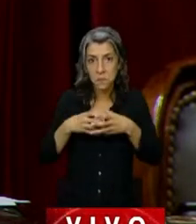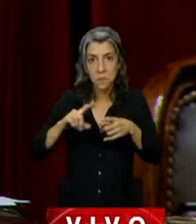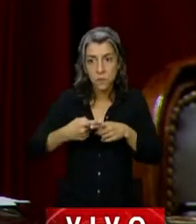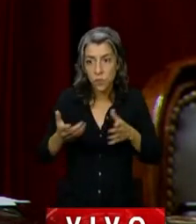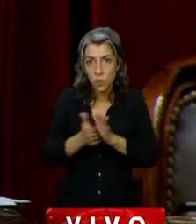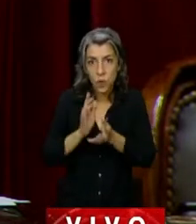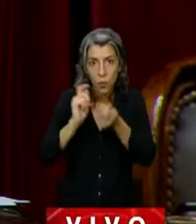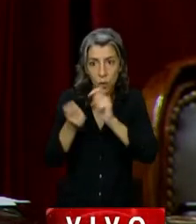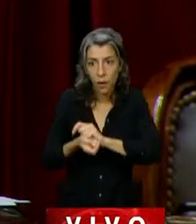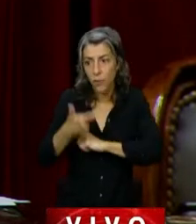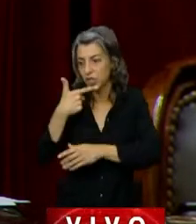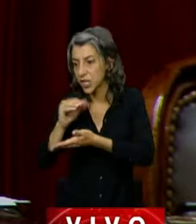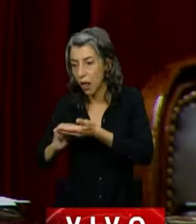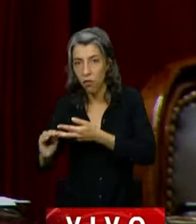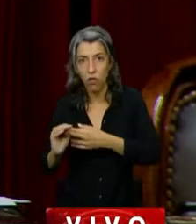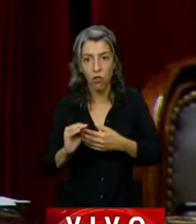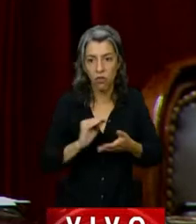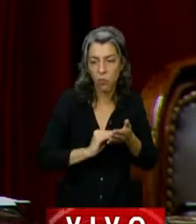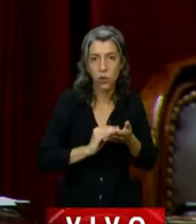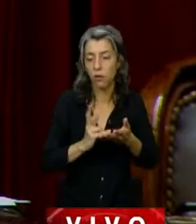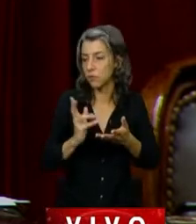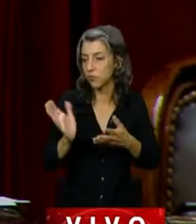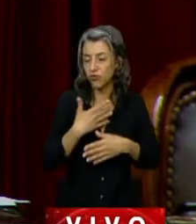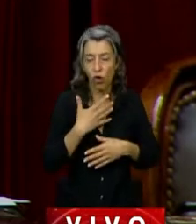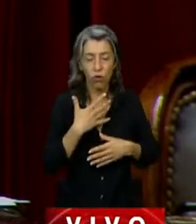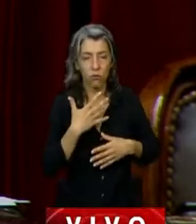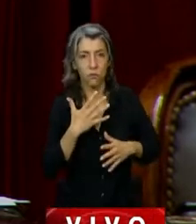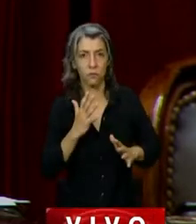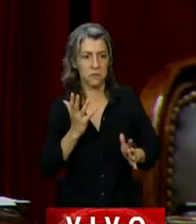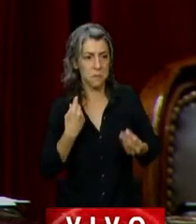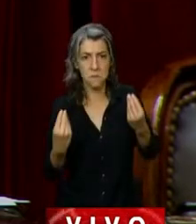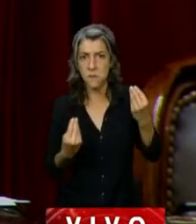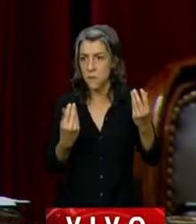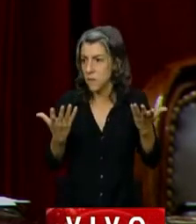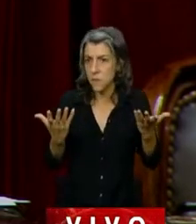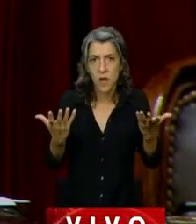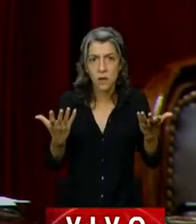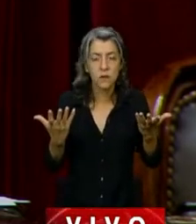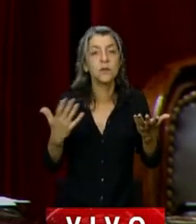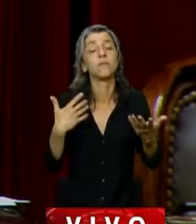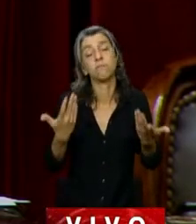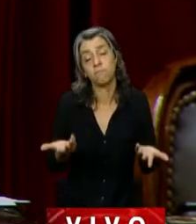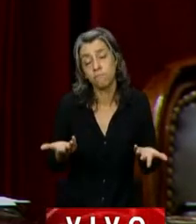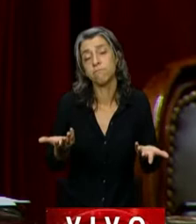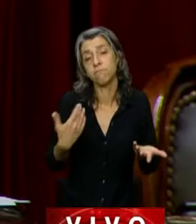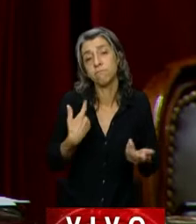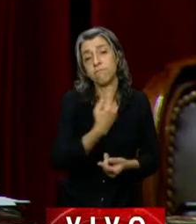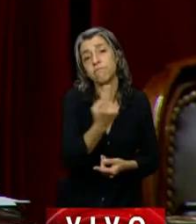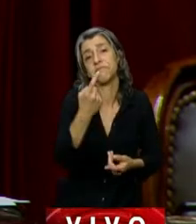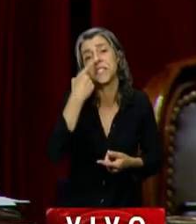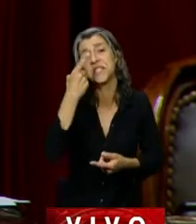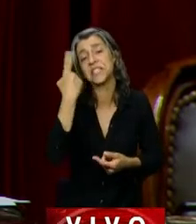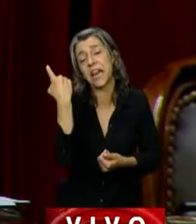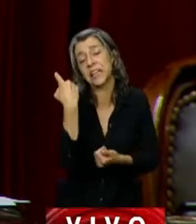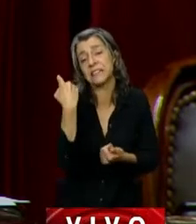los senadores. Es decir, quedamos todos asombrados porque dijimos, ¿qué fue lo que pasó? Bueno, pasó que se empezaron a jugar intereses